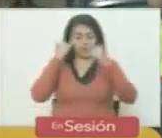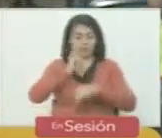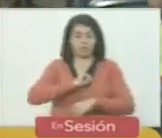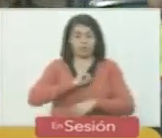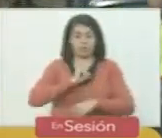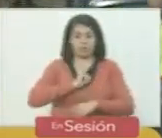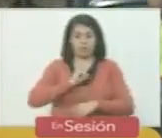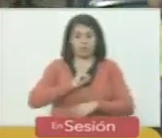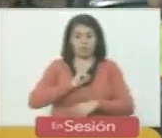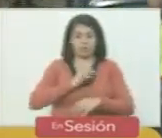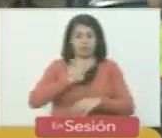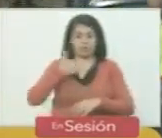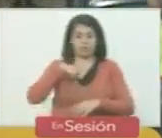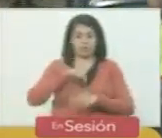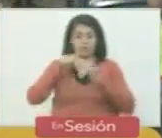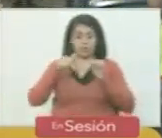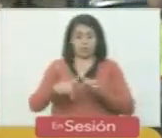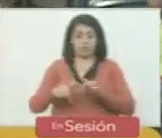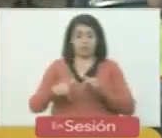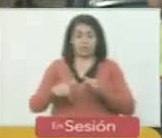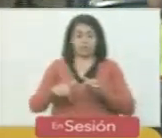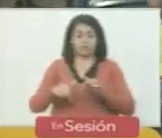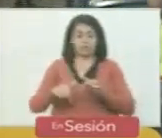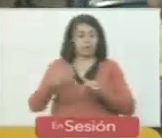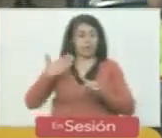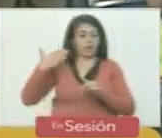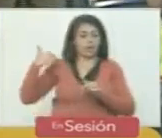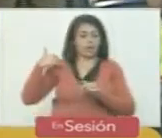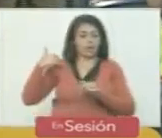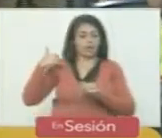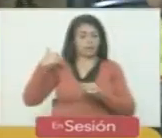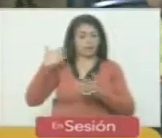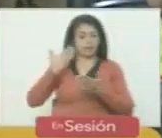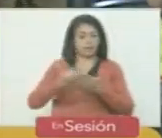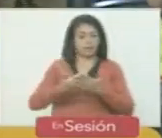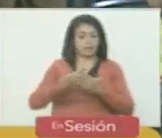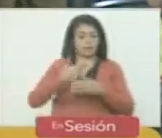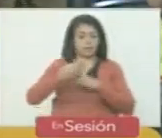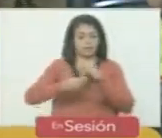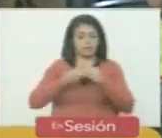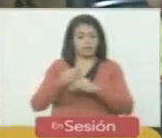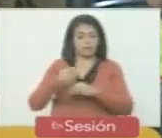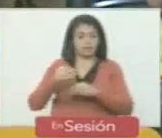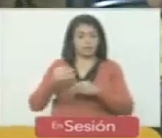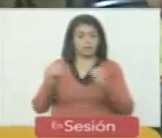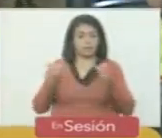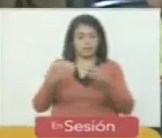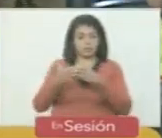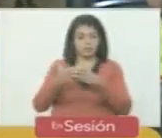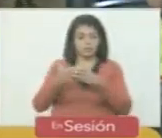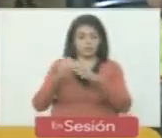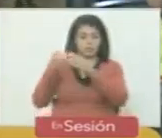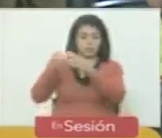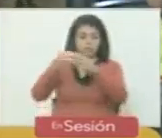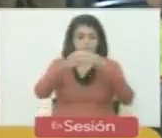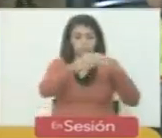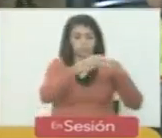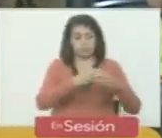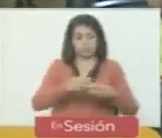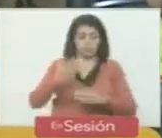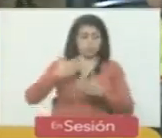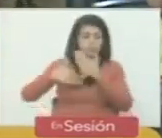identidades. Si estábamos aquí antes de que los estados nacionales se formaron, si estábamos